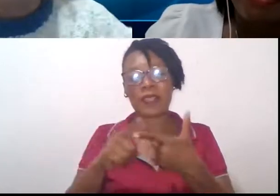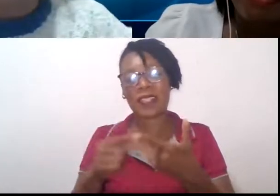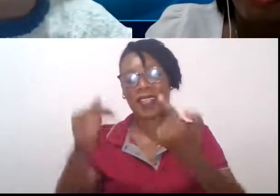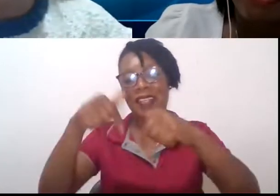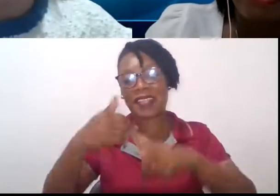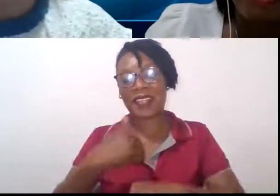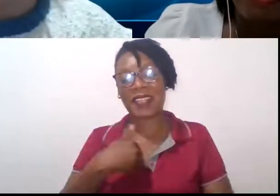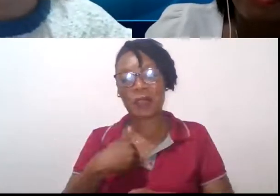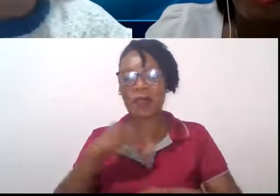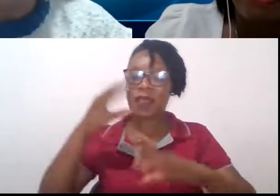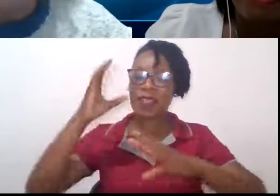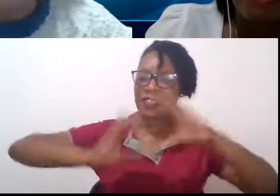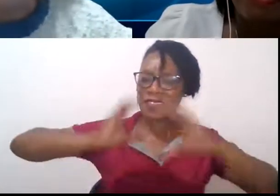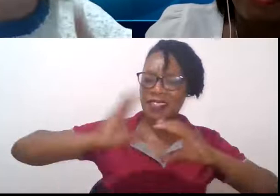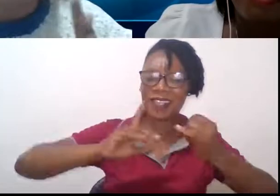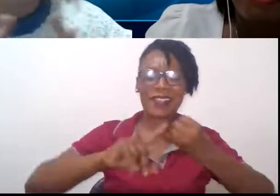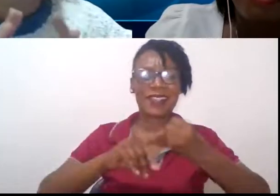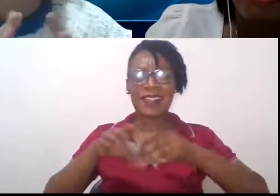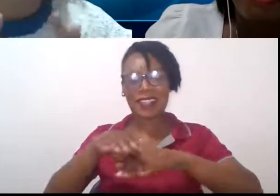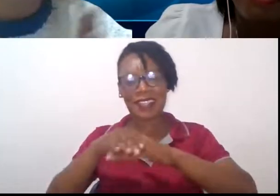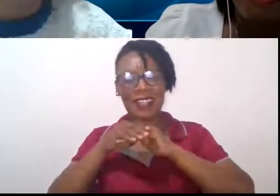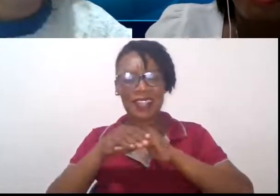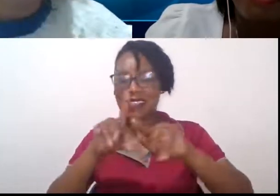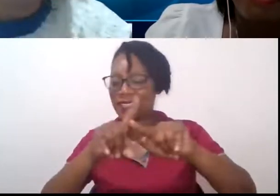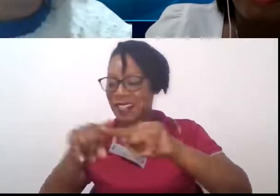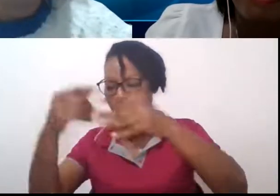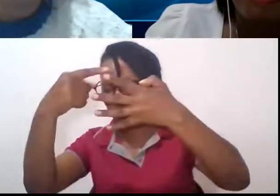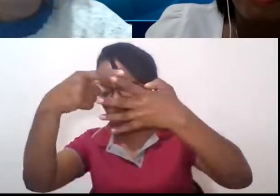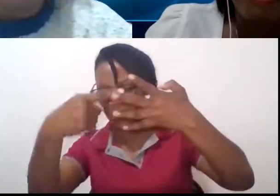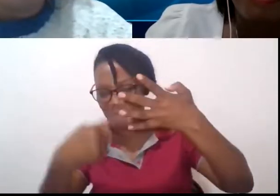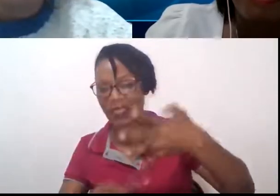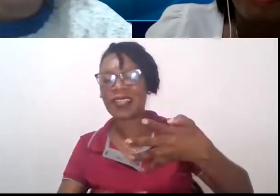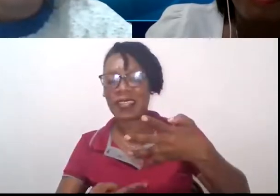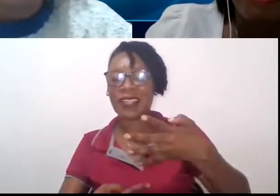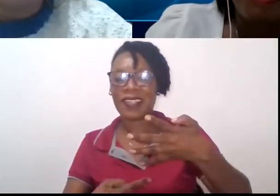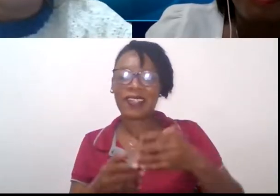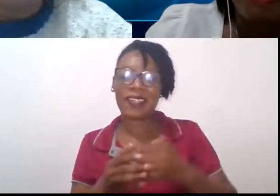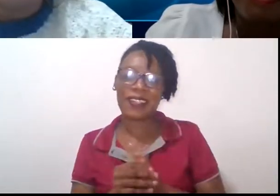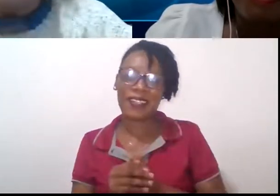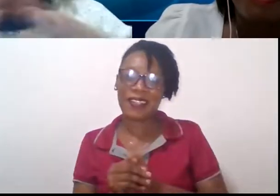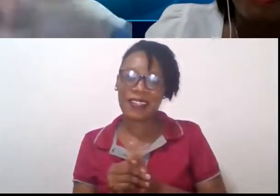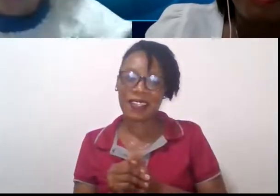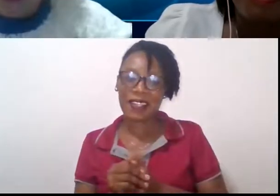de ciencias, tenemos de inglés, tenemos, ¿verdad? Aquí tenemos una gama de abordajes hasta